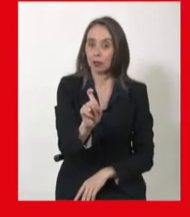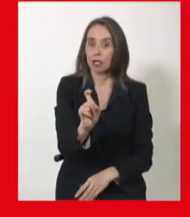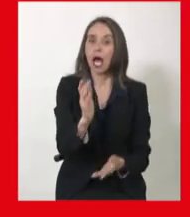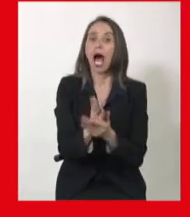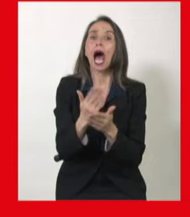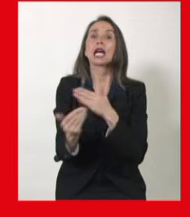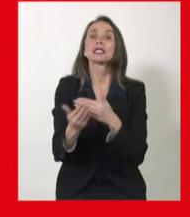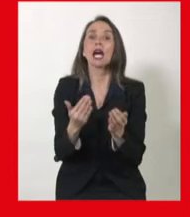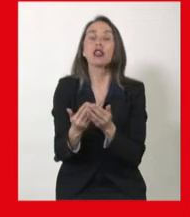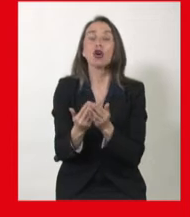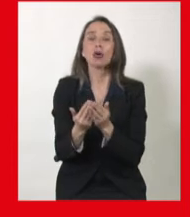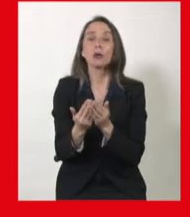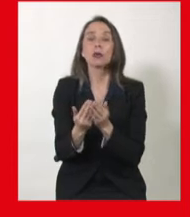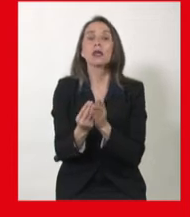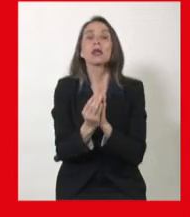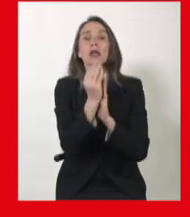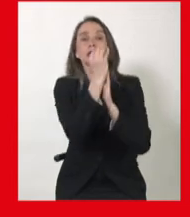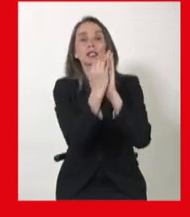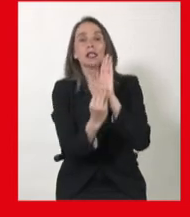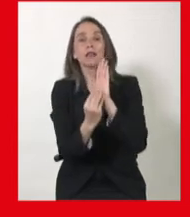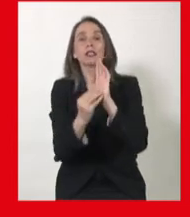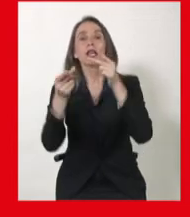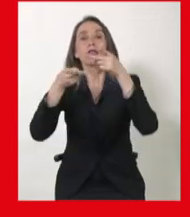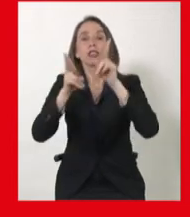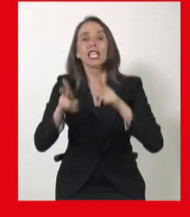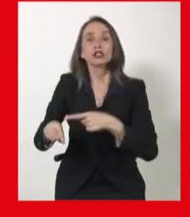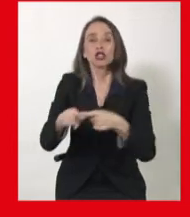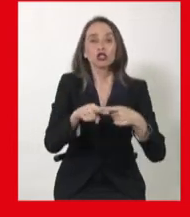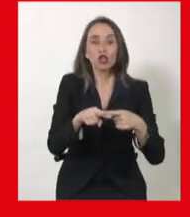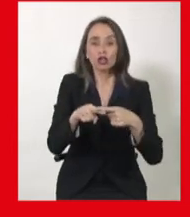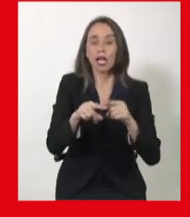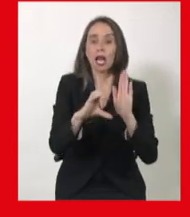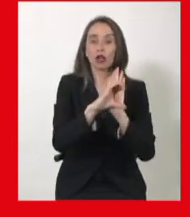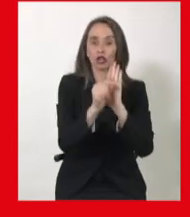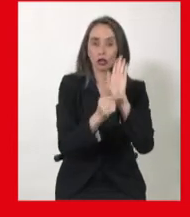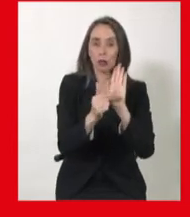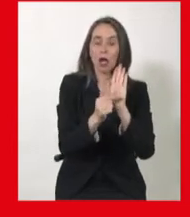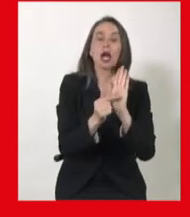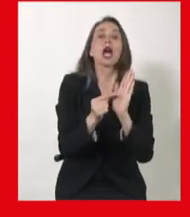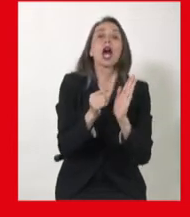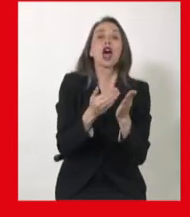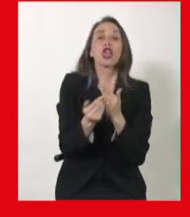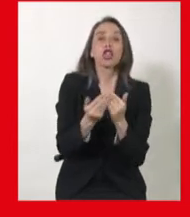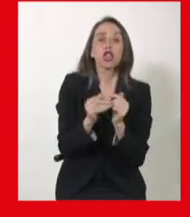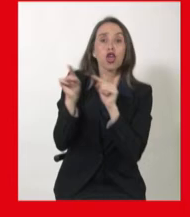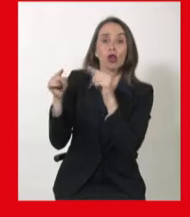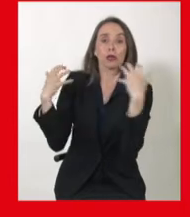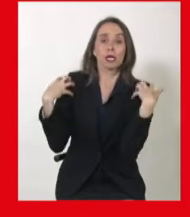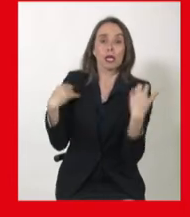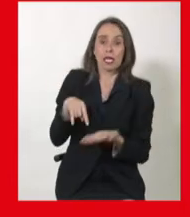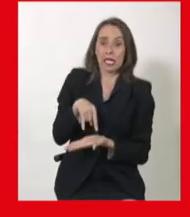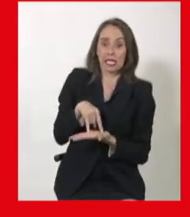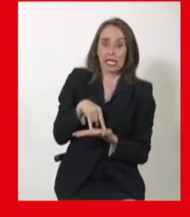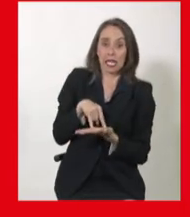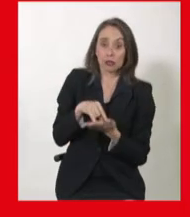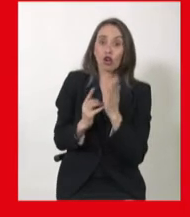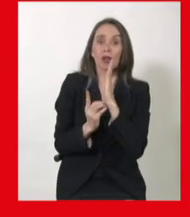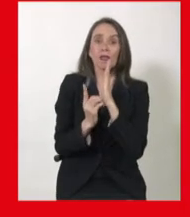dónde deben estar desplegados los derechos sociales en la Constitución? ¿Y a partir de dónde es tarea del legislador su